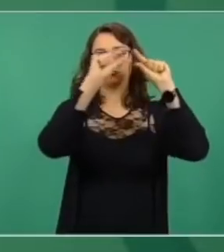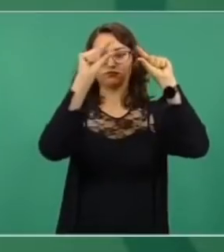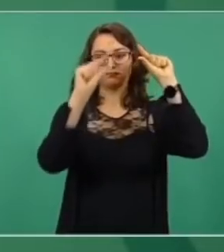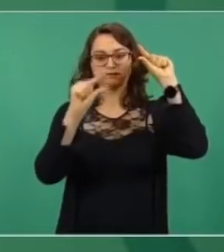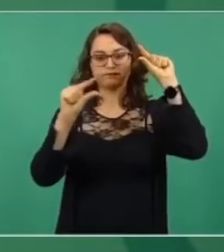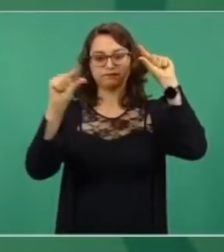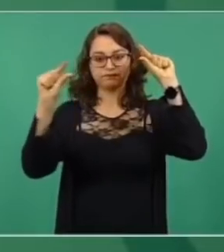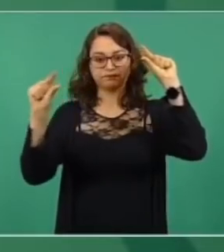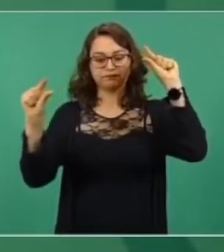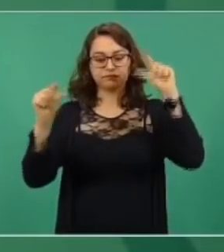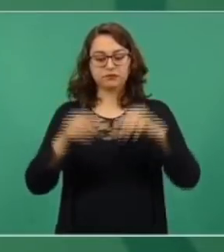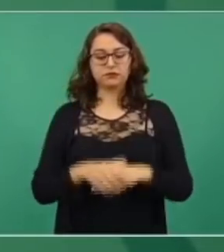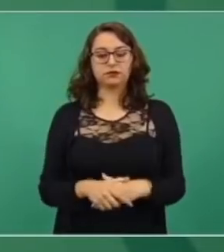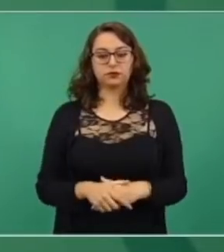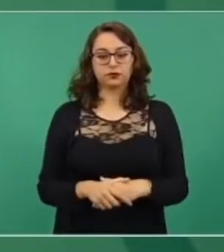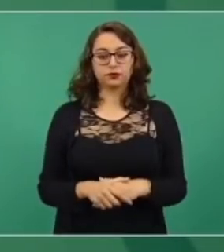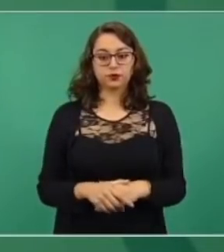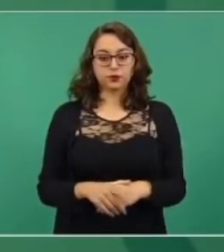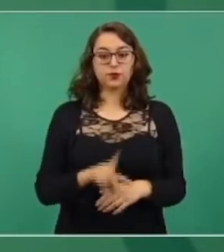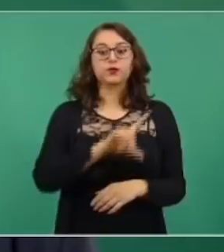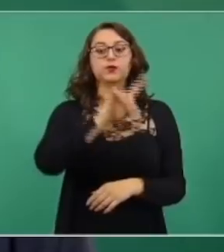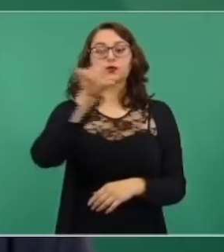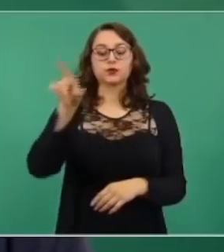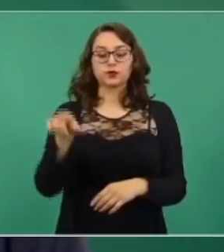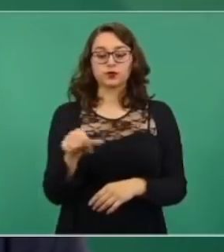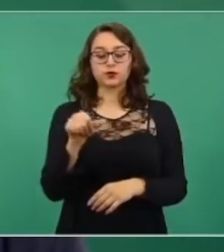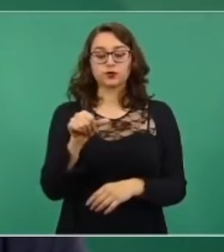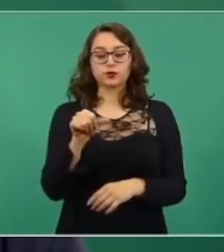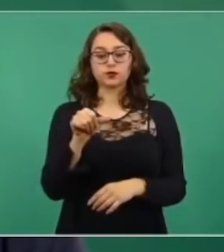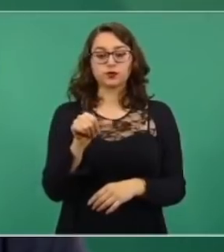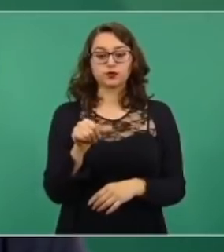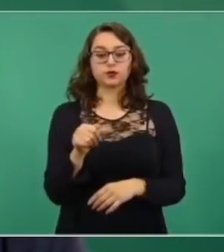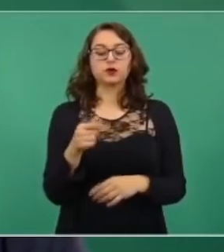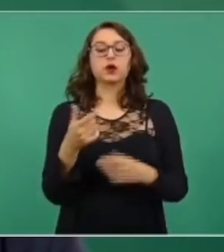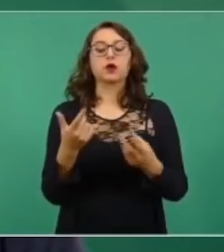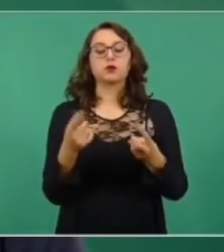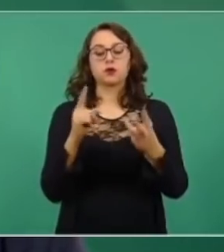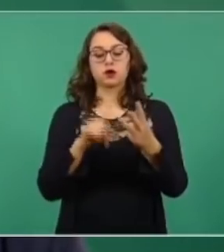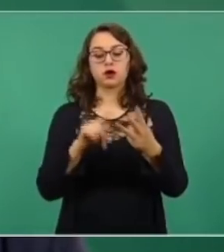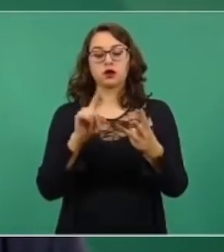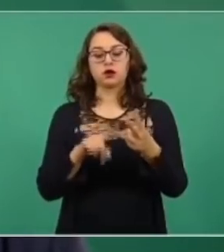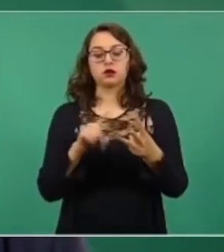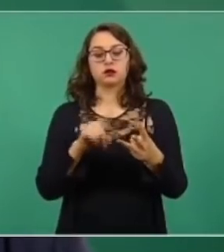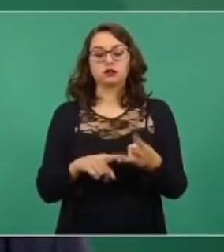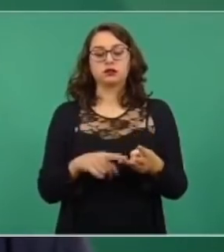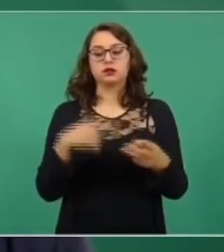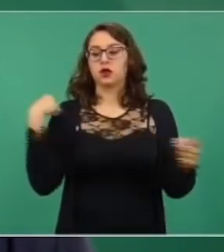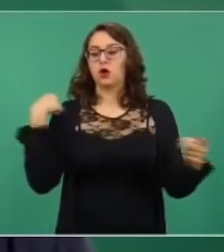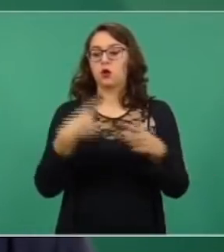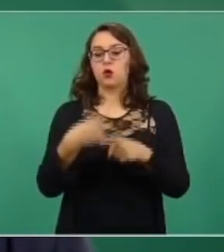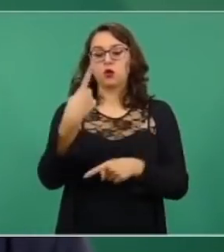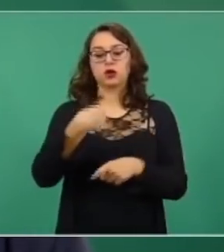Y luego vamos a la sección de quién es quién en las mentiras